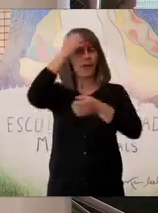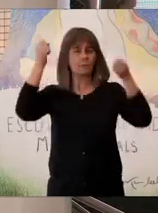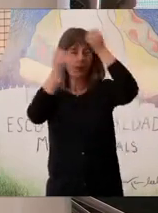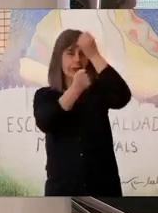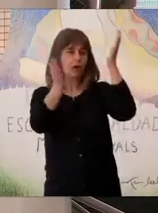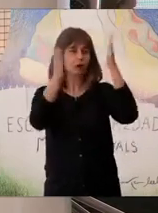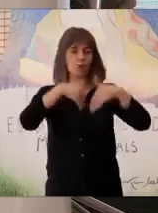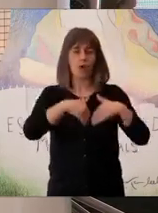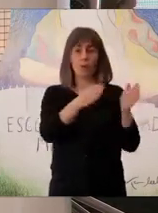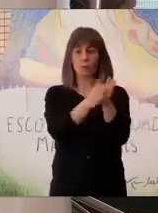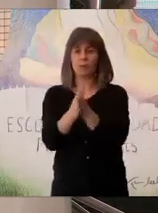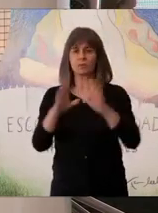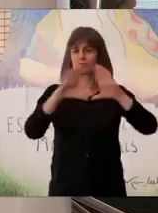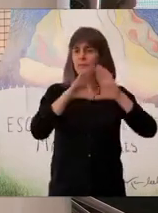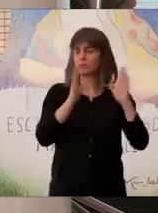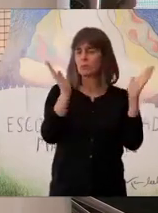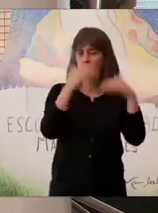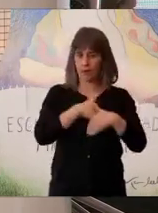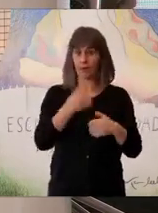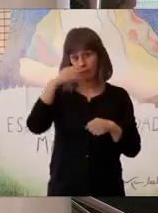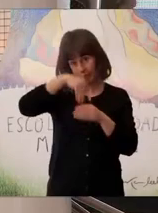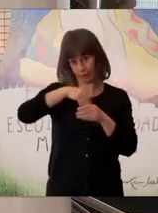vuestros compañeros en el trabajo.